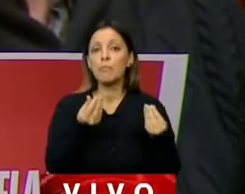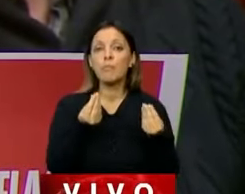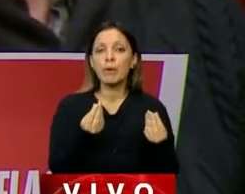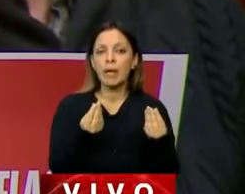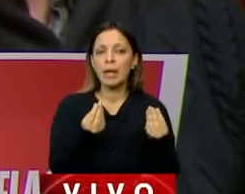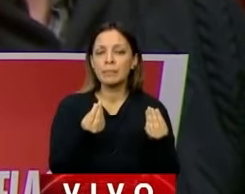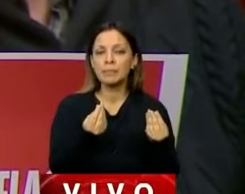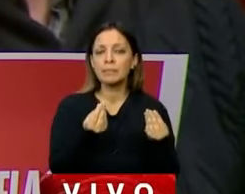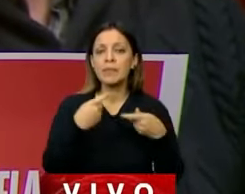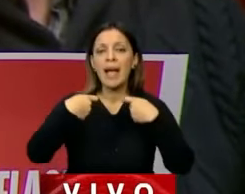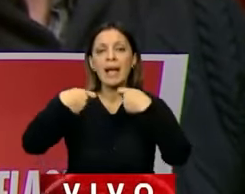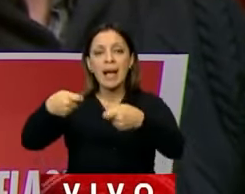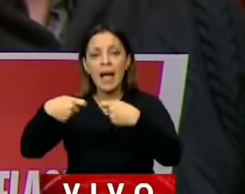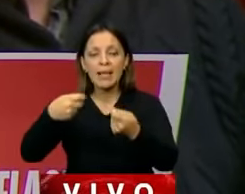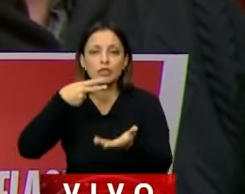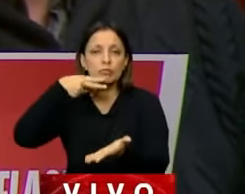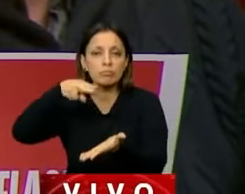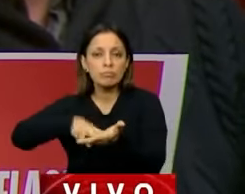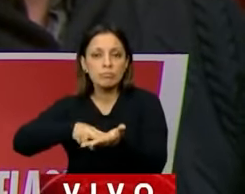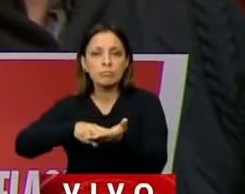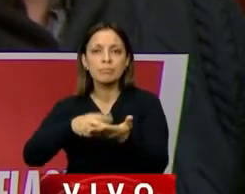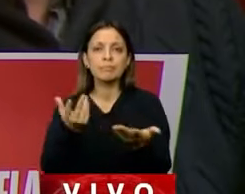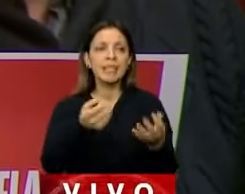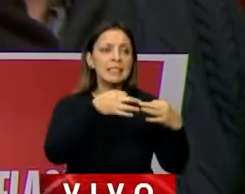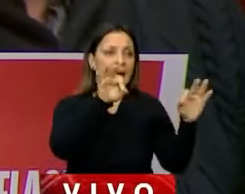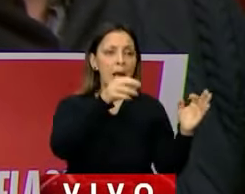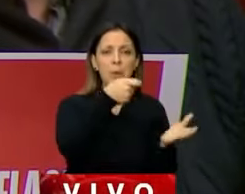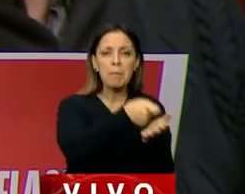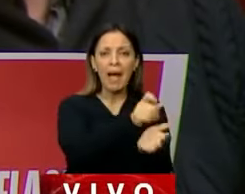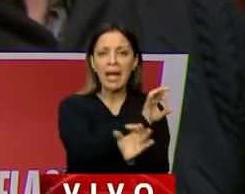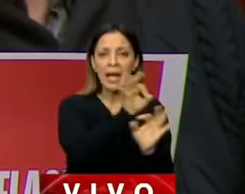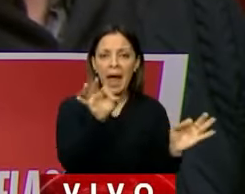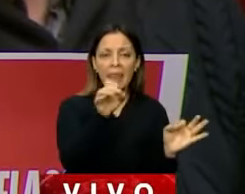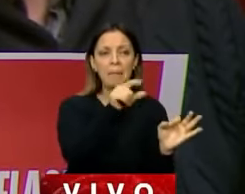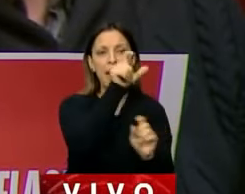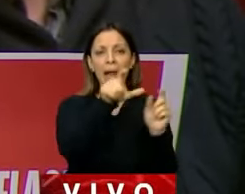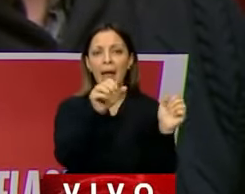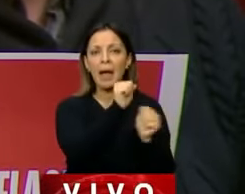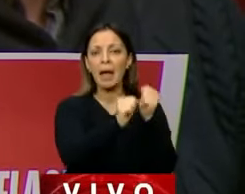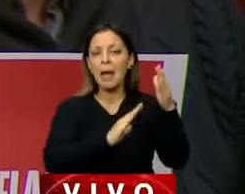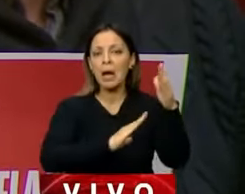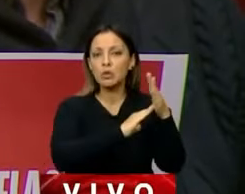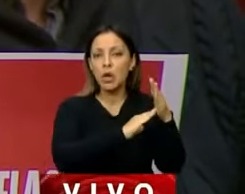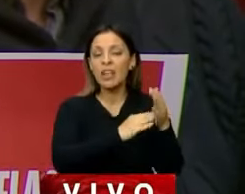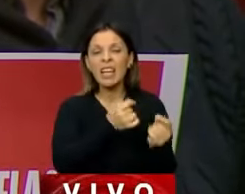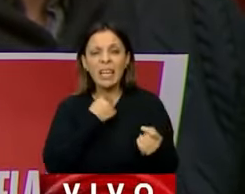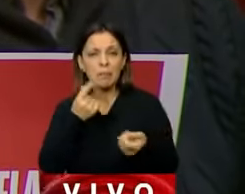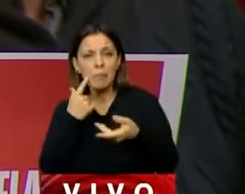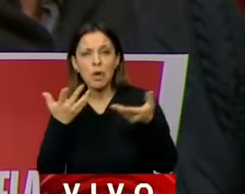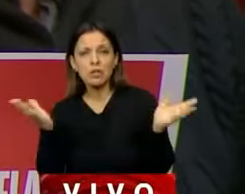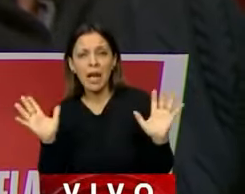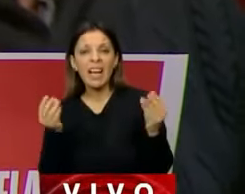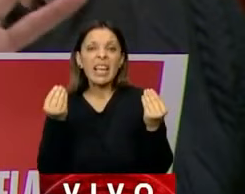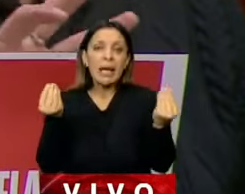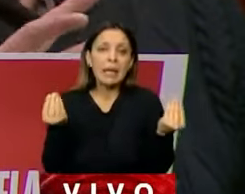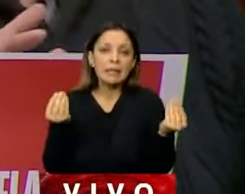se siguen aumentando los gastos tributarios, exenciones impositivas de todo tipo a las patronales y nos quieren vender una teoría que es la